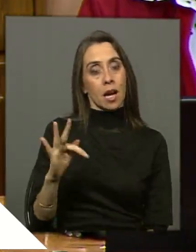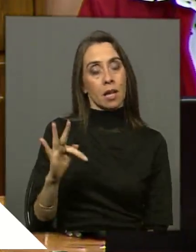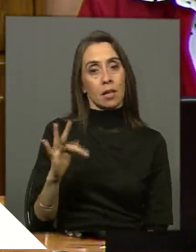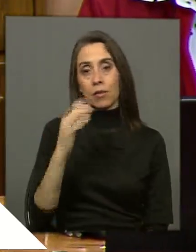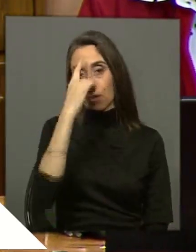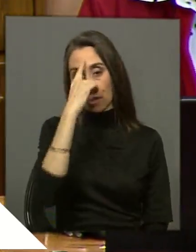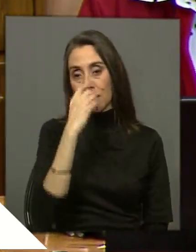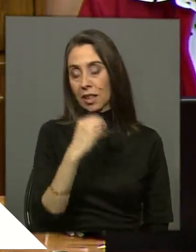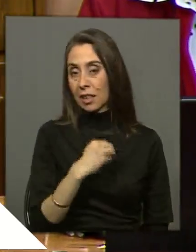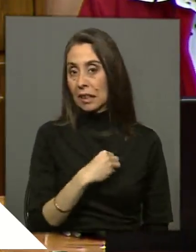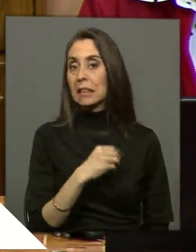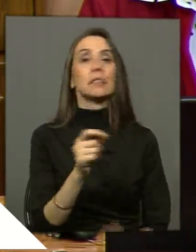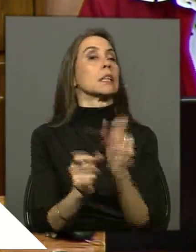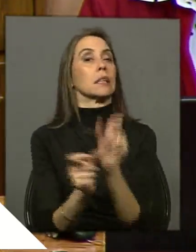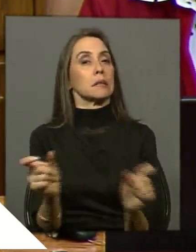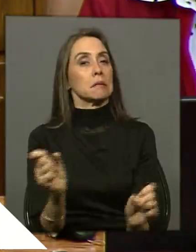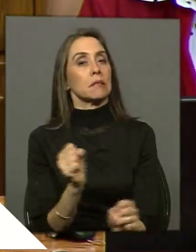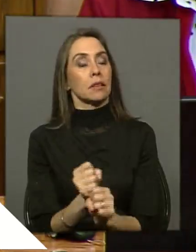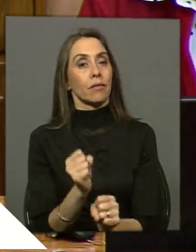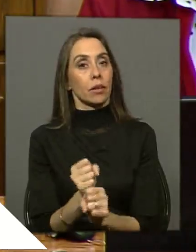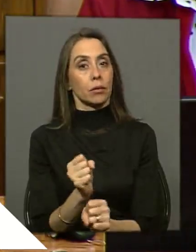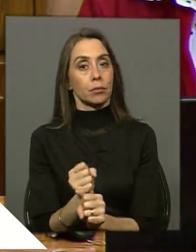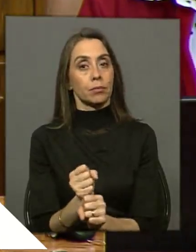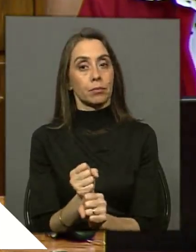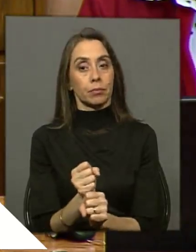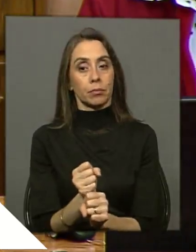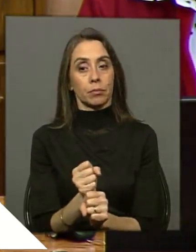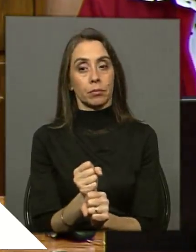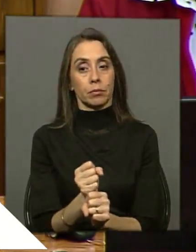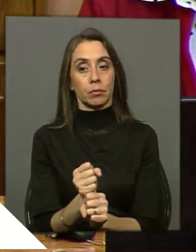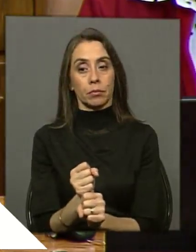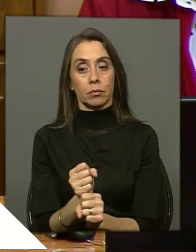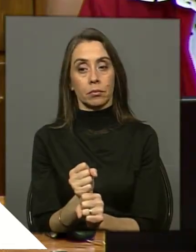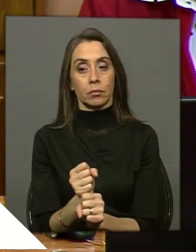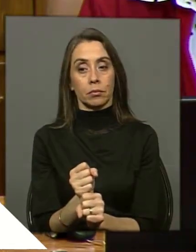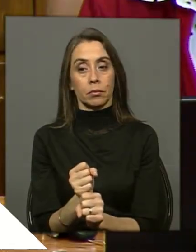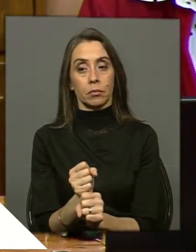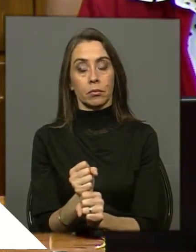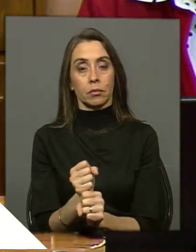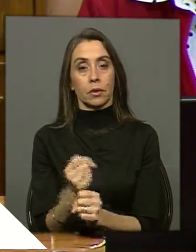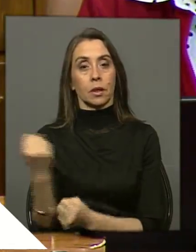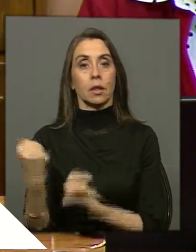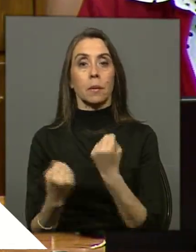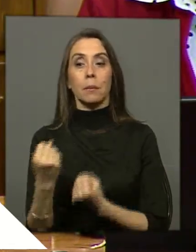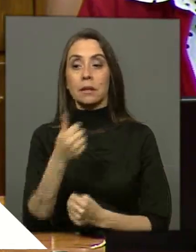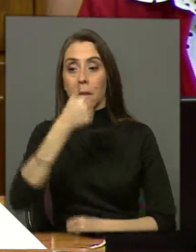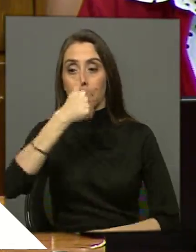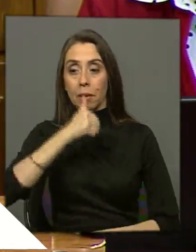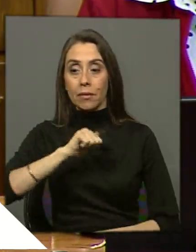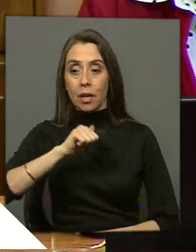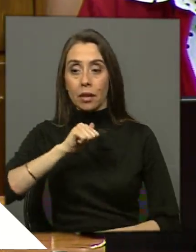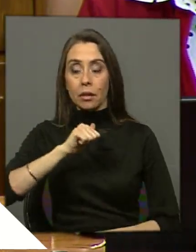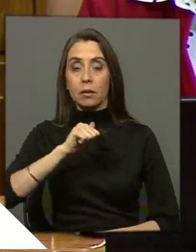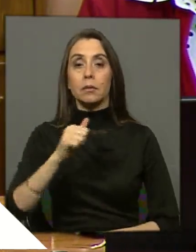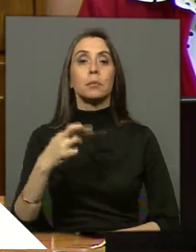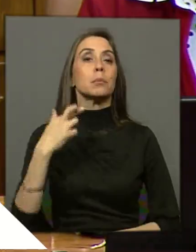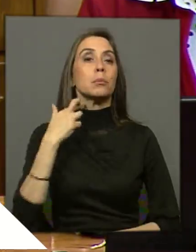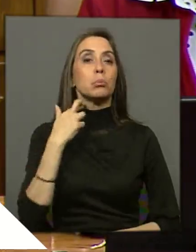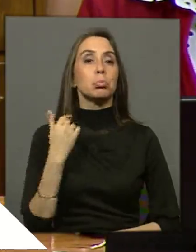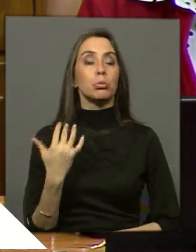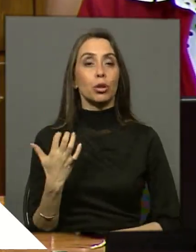tristeza de parte los trabajadores que trabajan en el mundo privado, porque